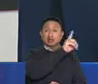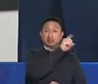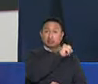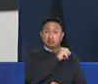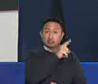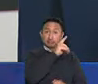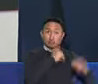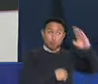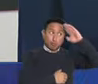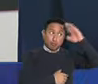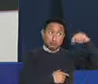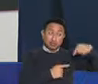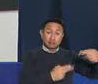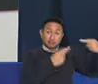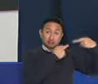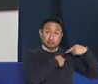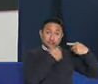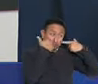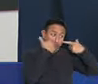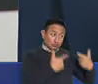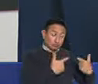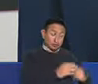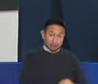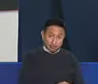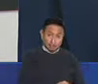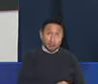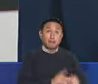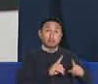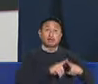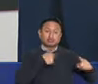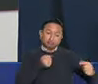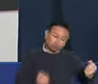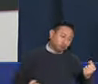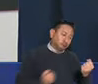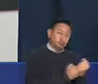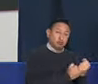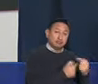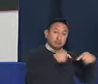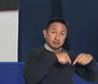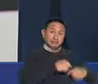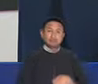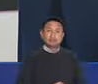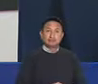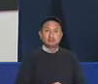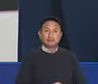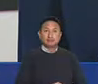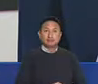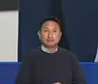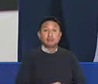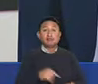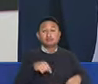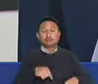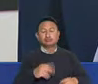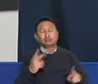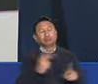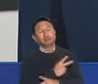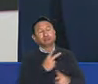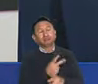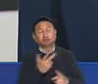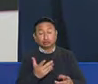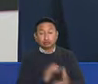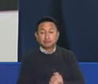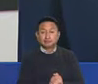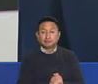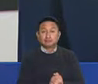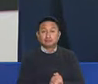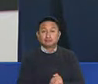Nacional tiene esa vía, está en su control. Vamos a seguir trabajando y apoyando. frente a la inseguridad. Mira, creo que